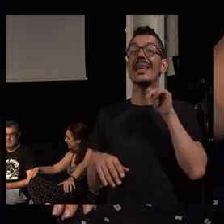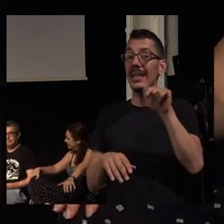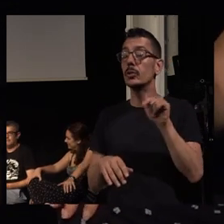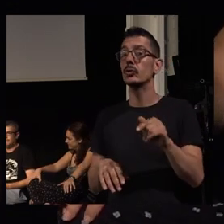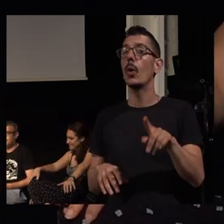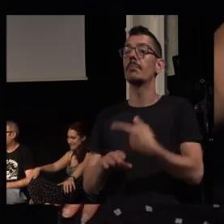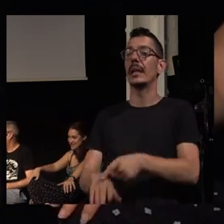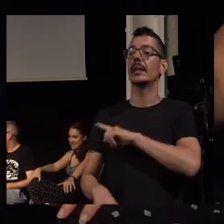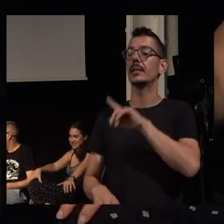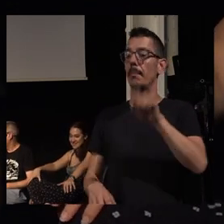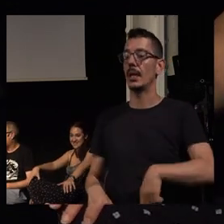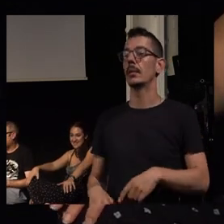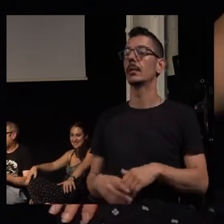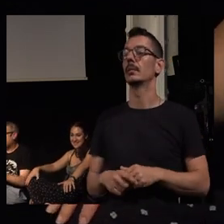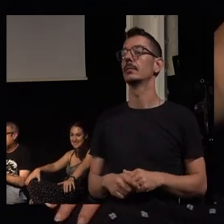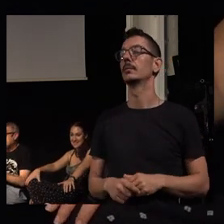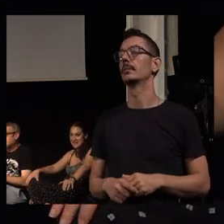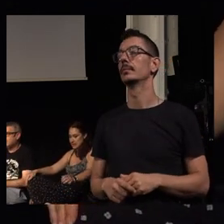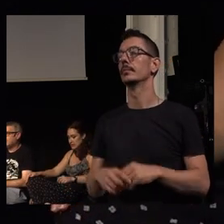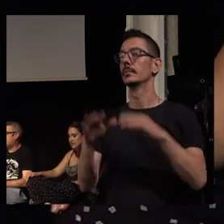vuestra parte.